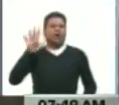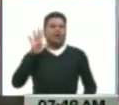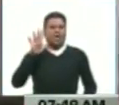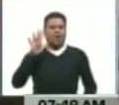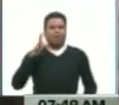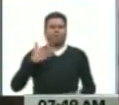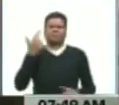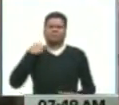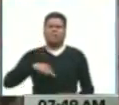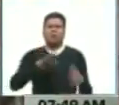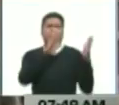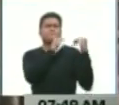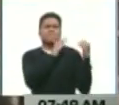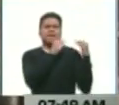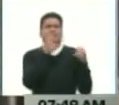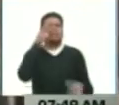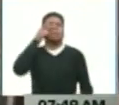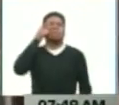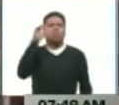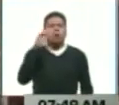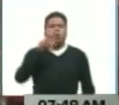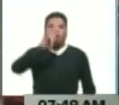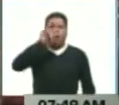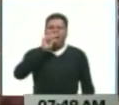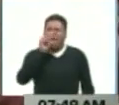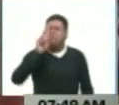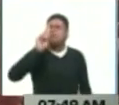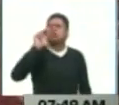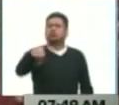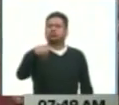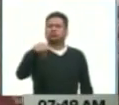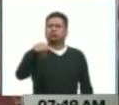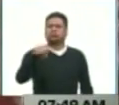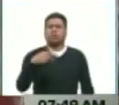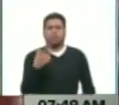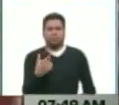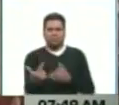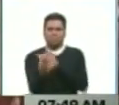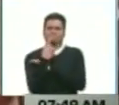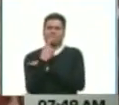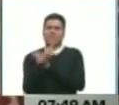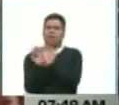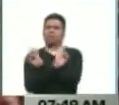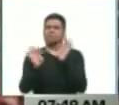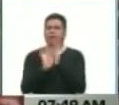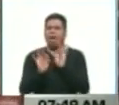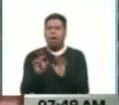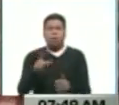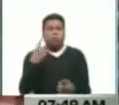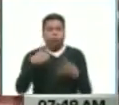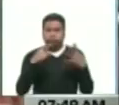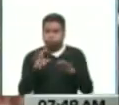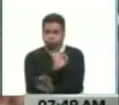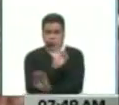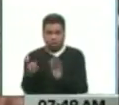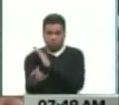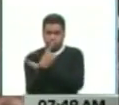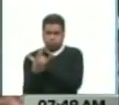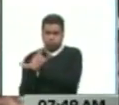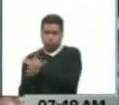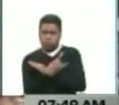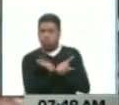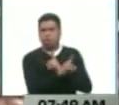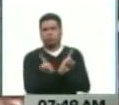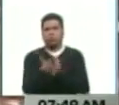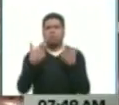la esperanza de que este pueblo más nunca se dejará engañar por nadie ni por nada. Por tanto,